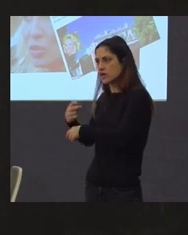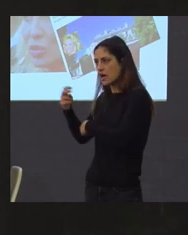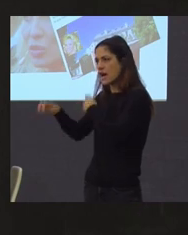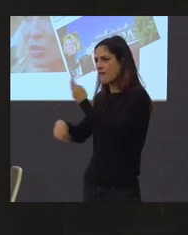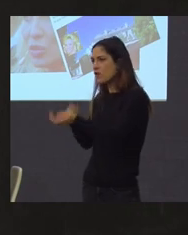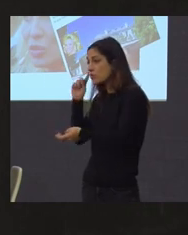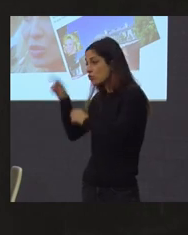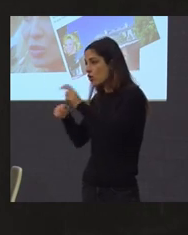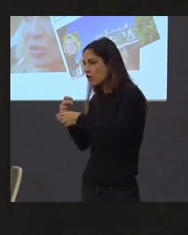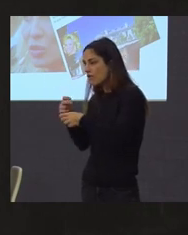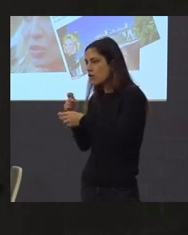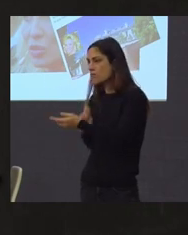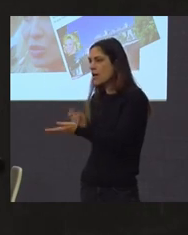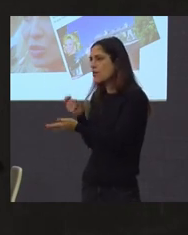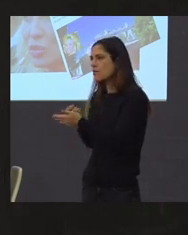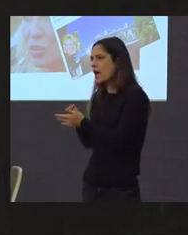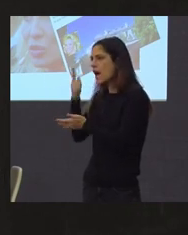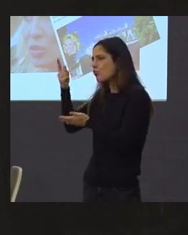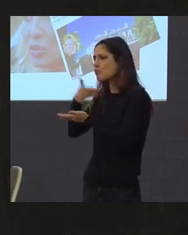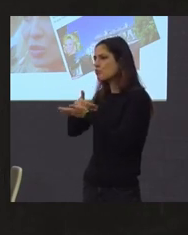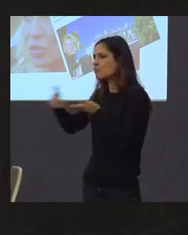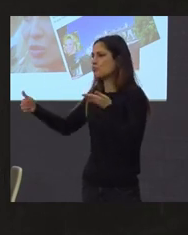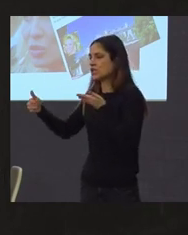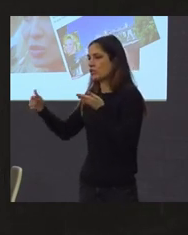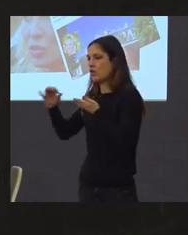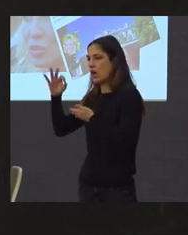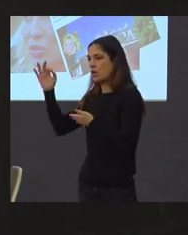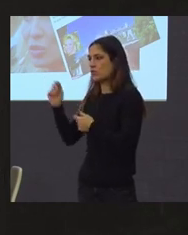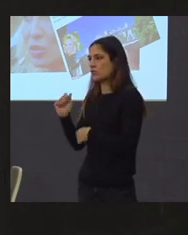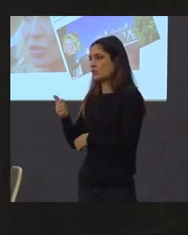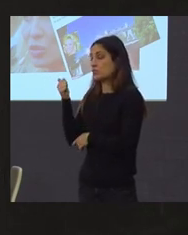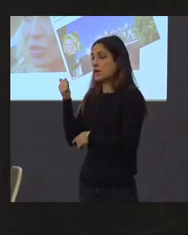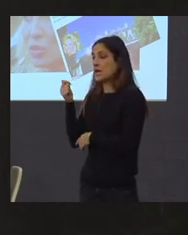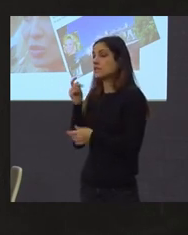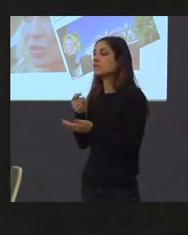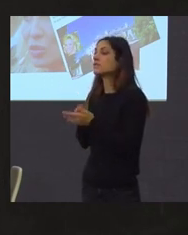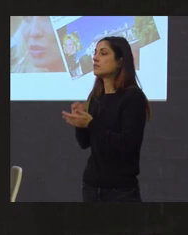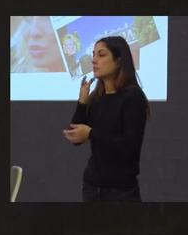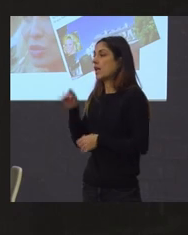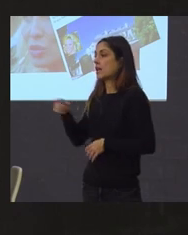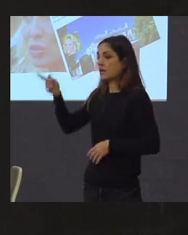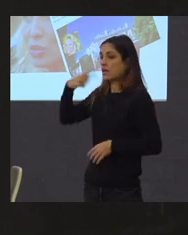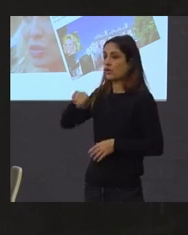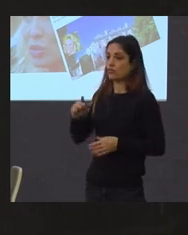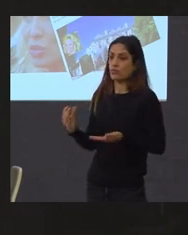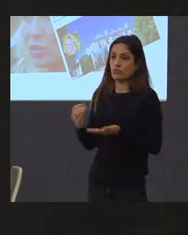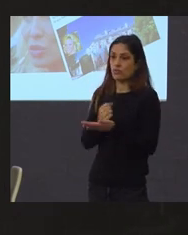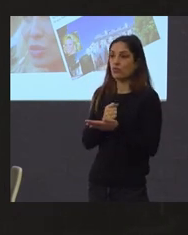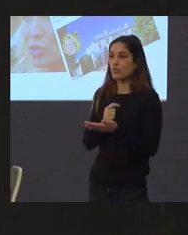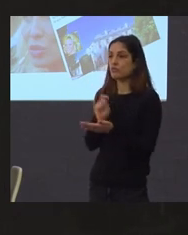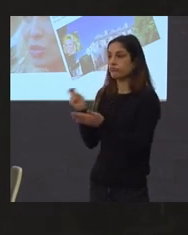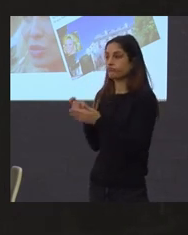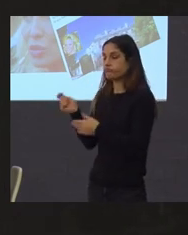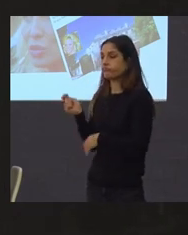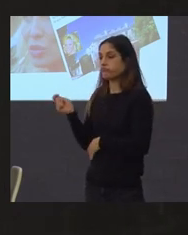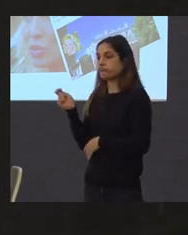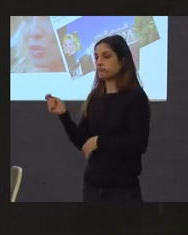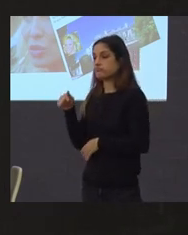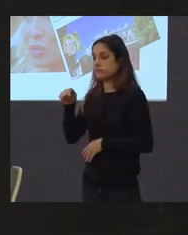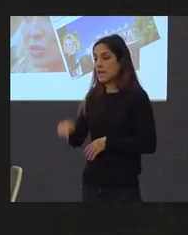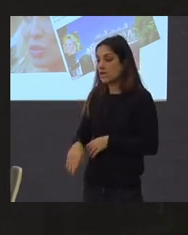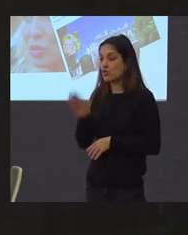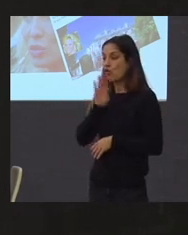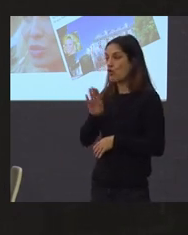de 1 millón de euros. Non? E isto pagamos entre todos. Non? Bueno, pois isto é malversación de fondos públicos se Juan Carlos non